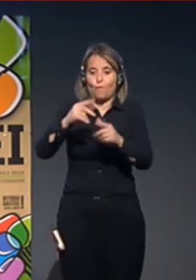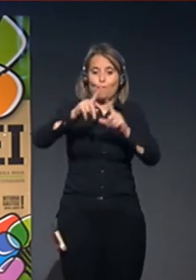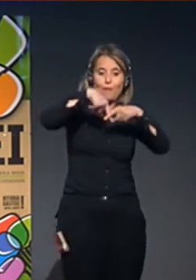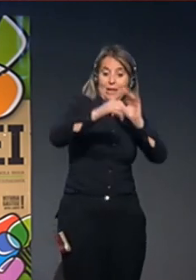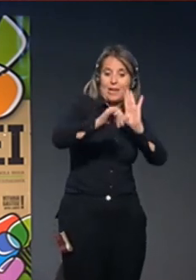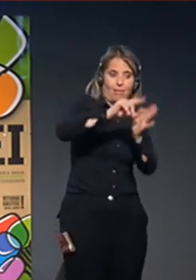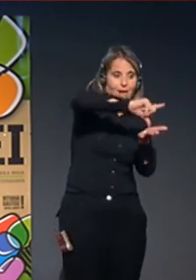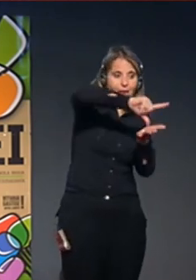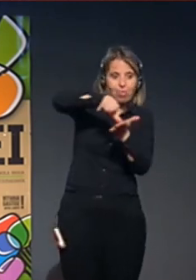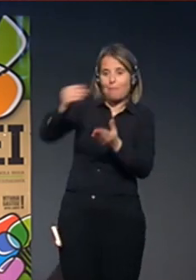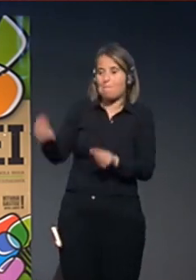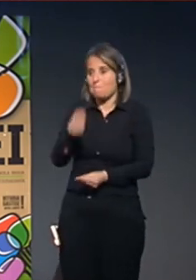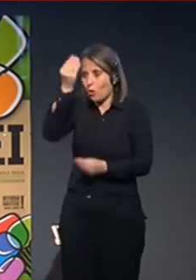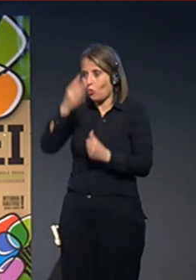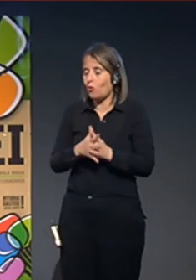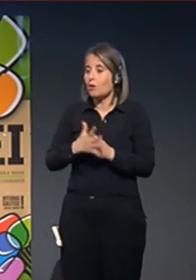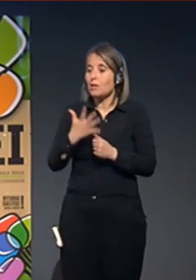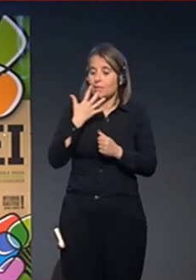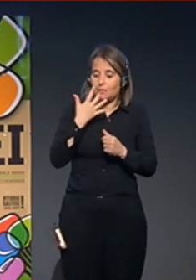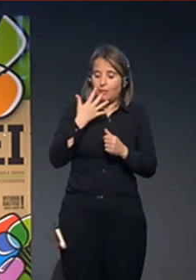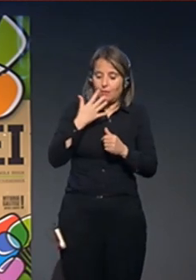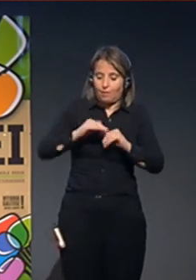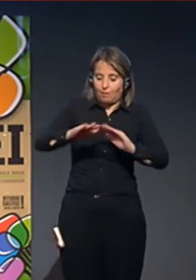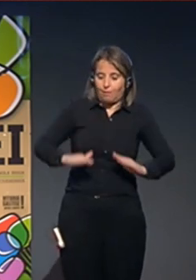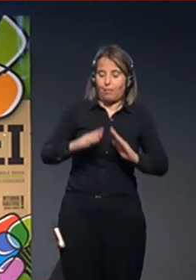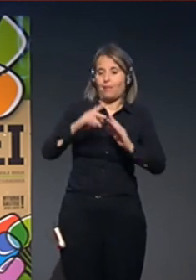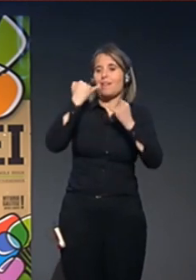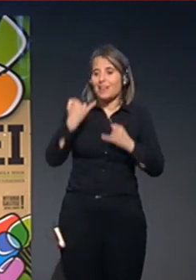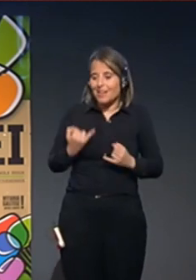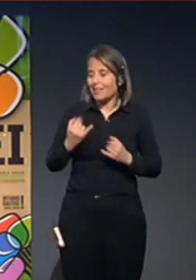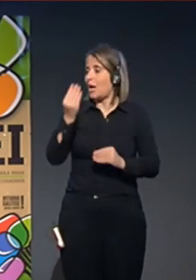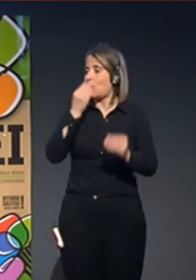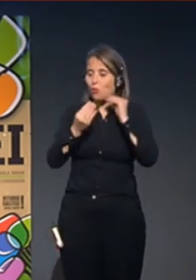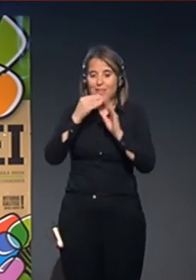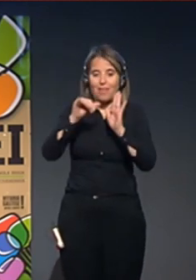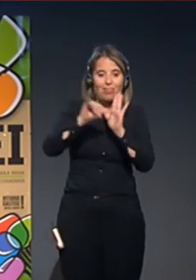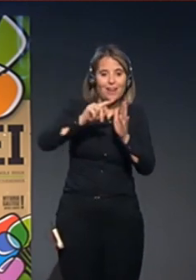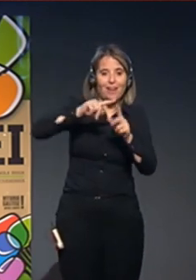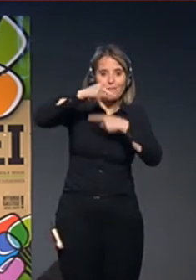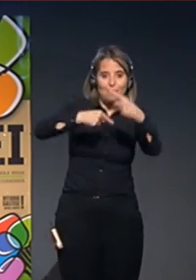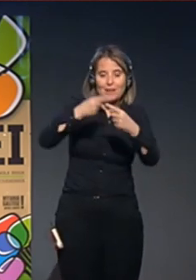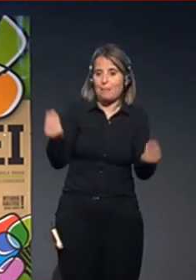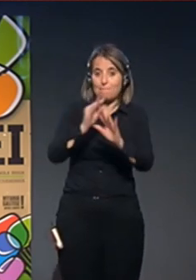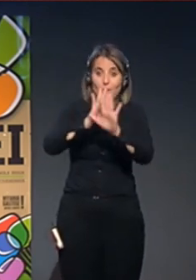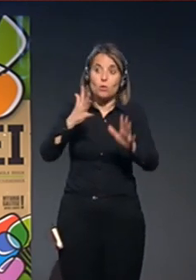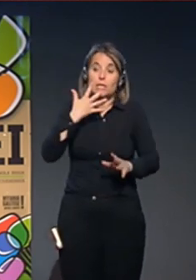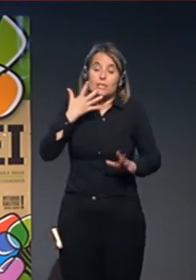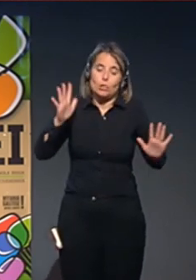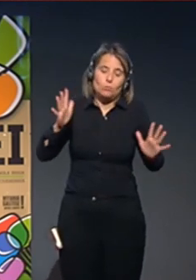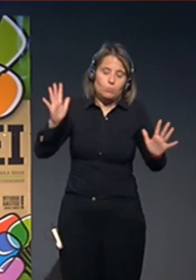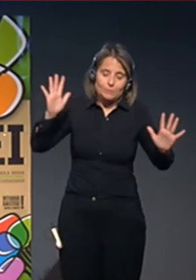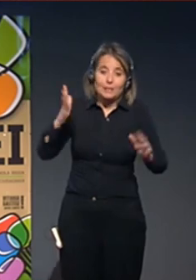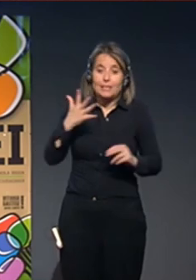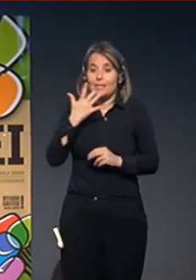tanto mejor eh si se puede producir en la familia mejor tanto la energía como la comida si no vale si